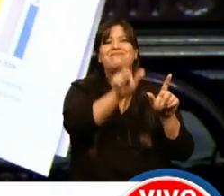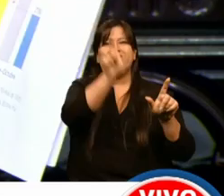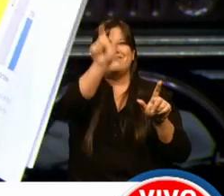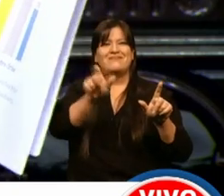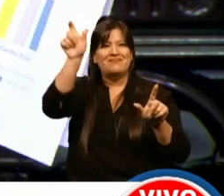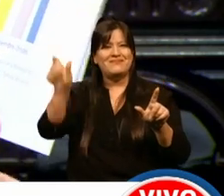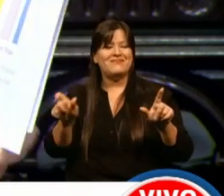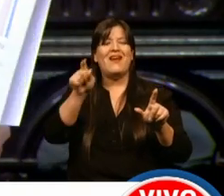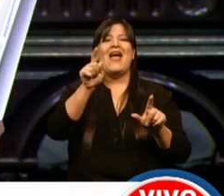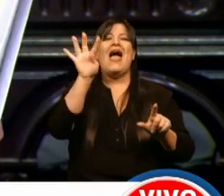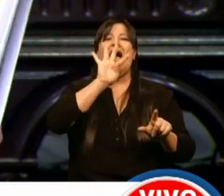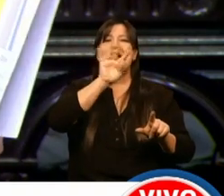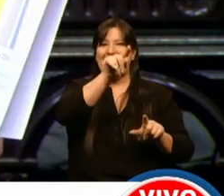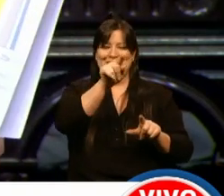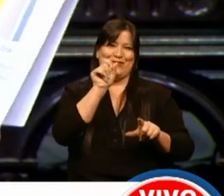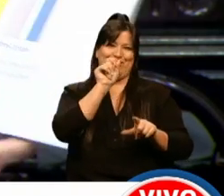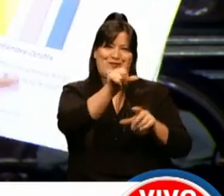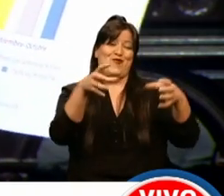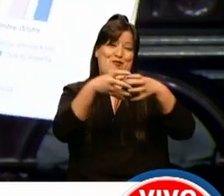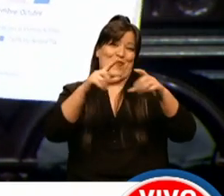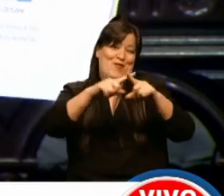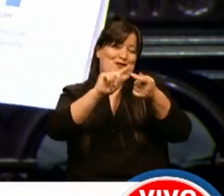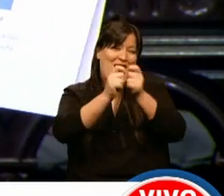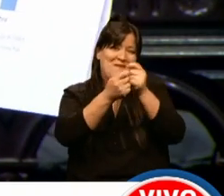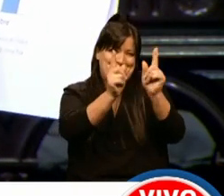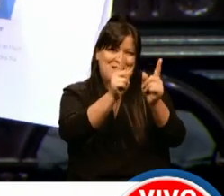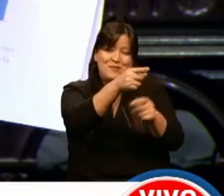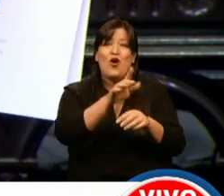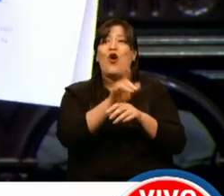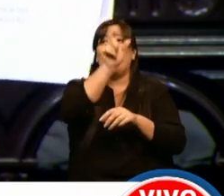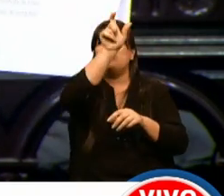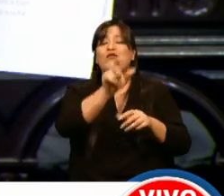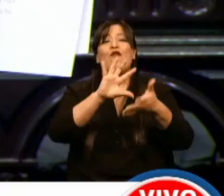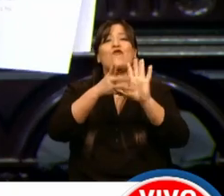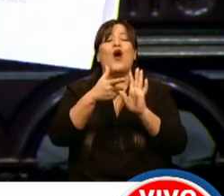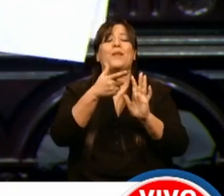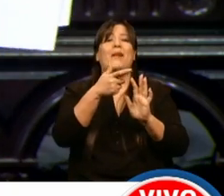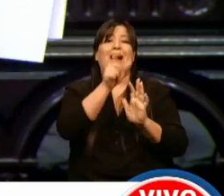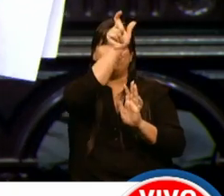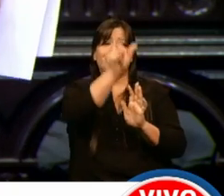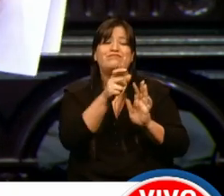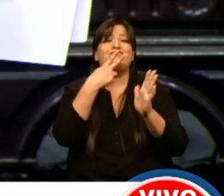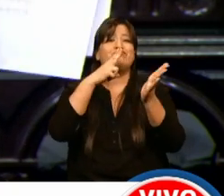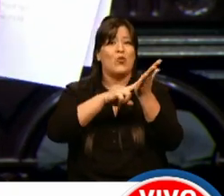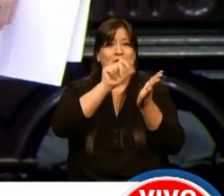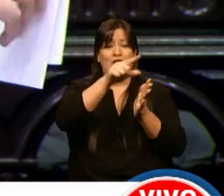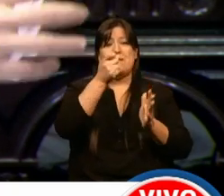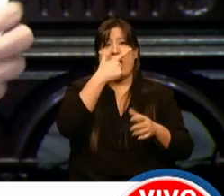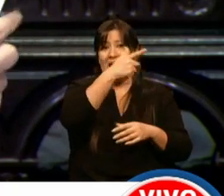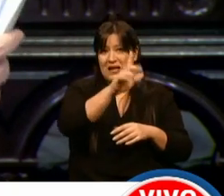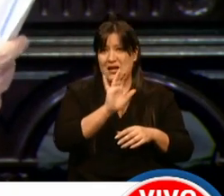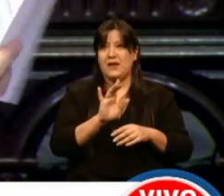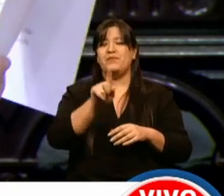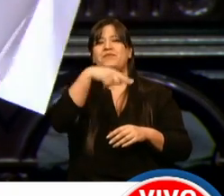el color que identifica la fuerza política esto sería y fue la política de macri tarifas este será azul digamos donde